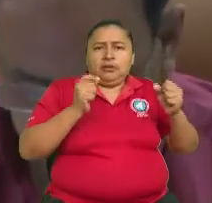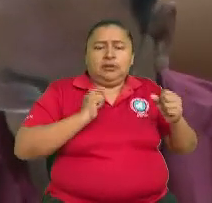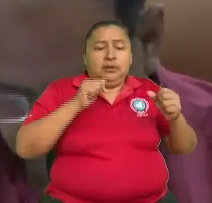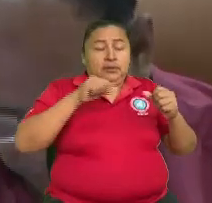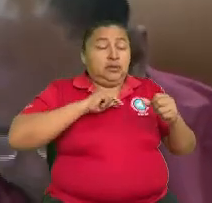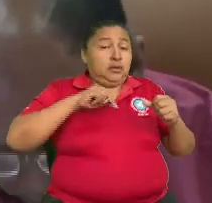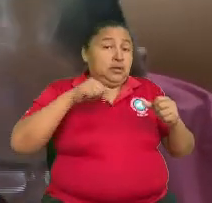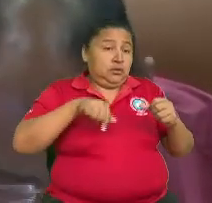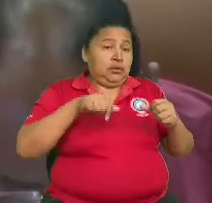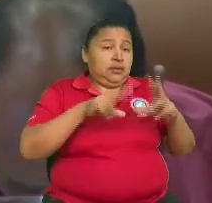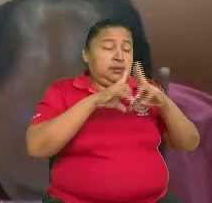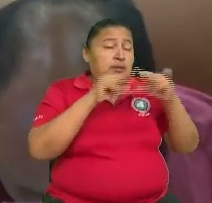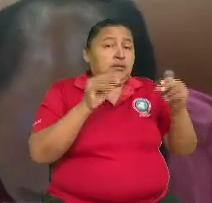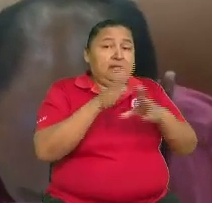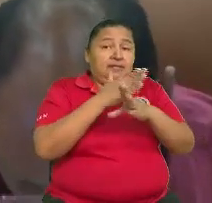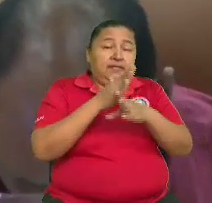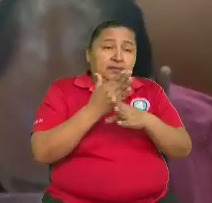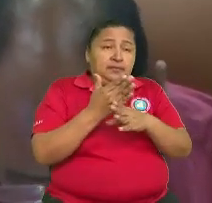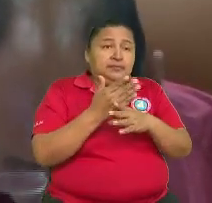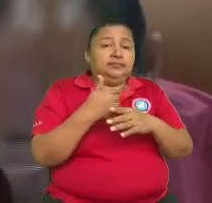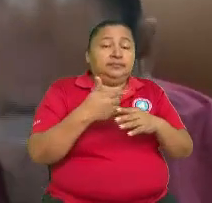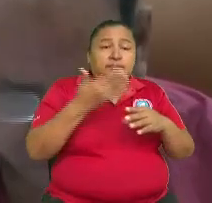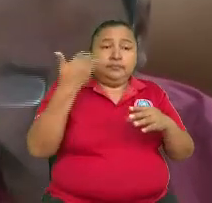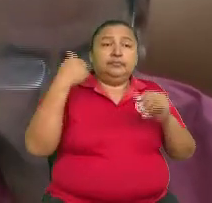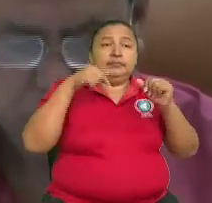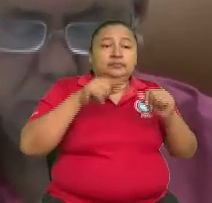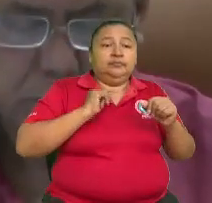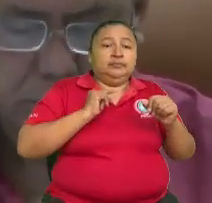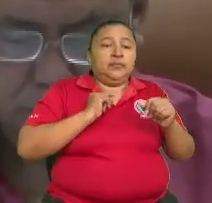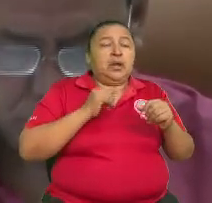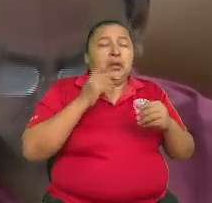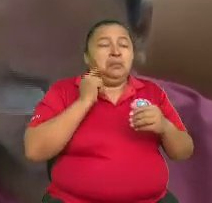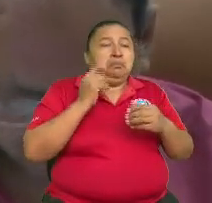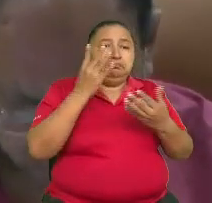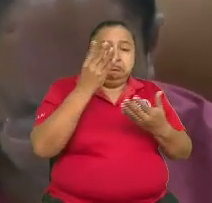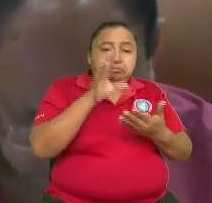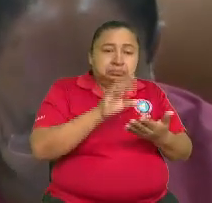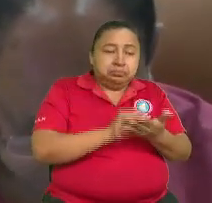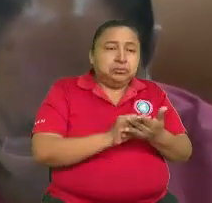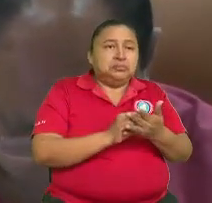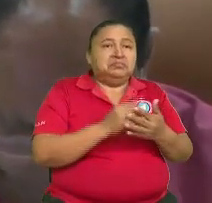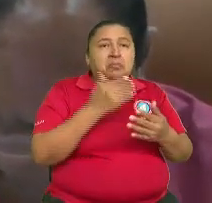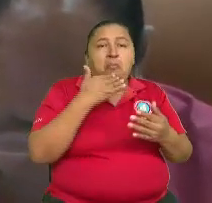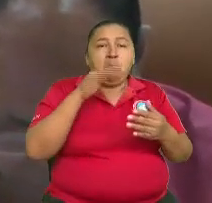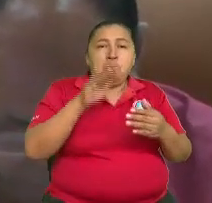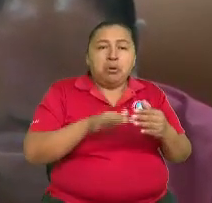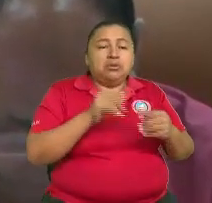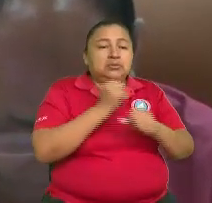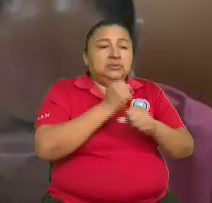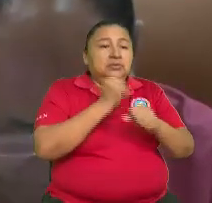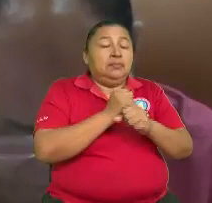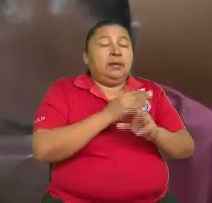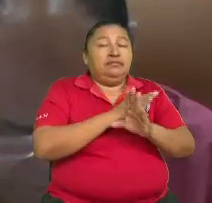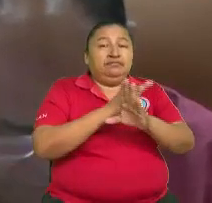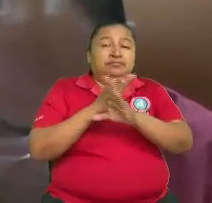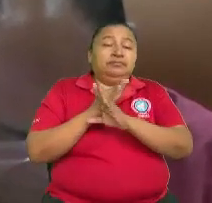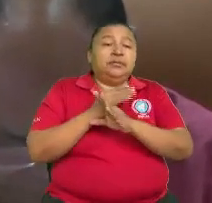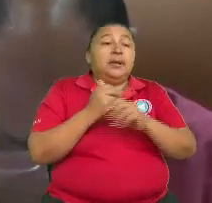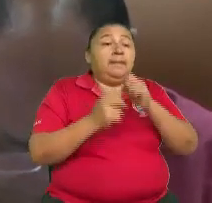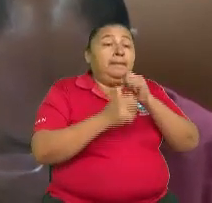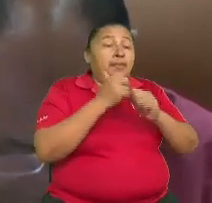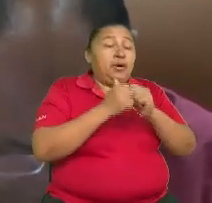las nuestras, han tenido un deplorable desempeño para enfrentar la